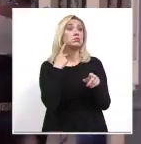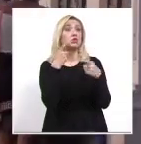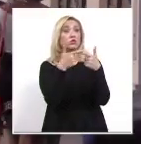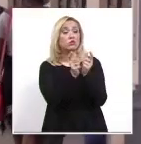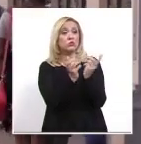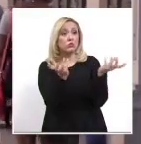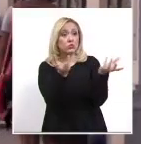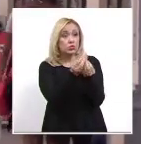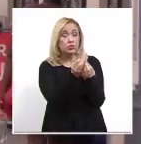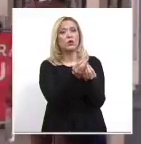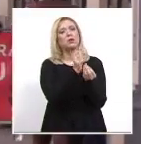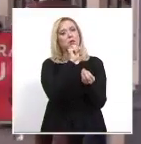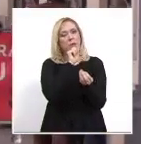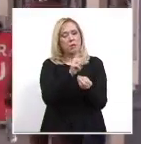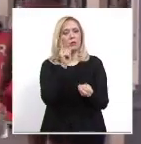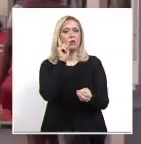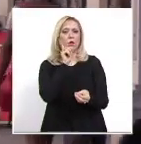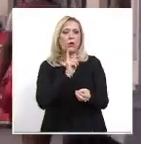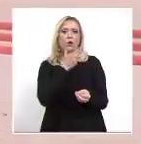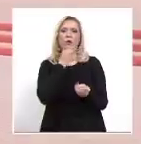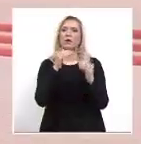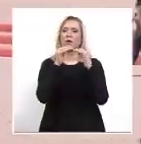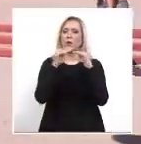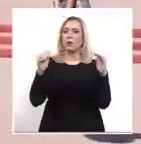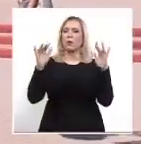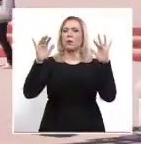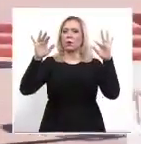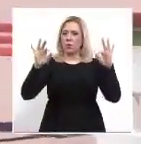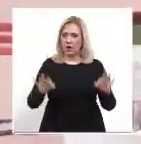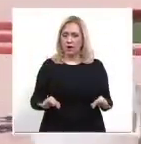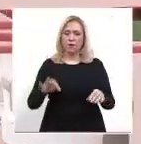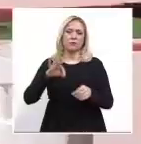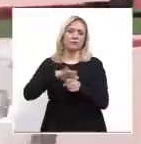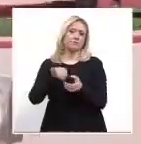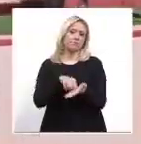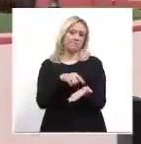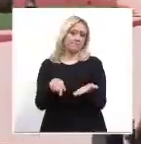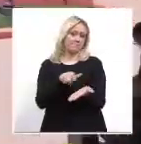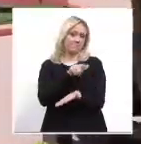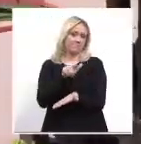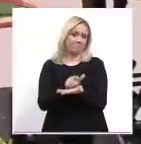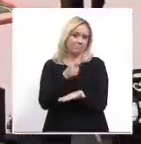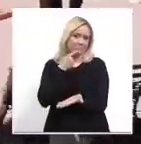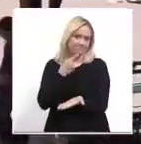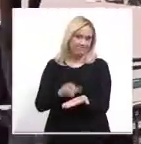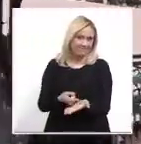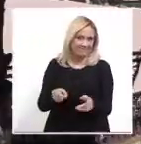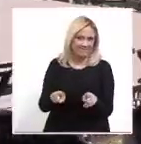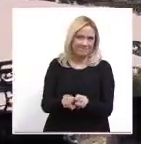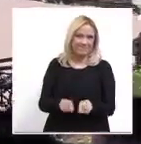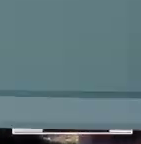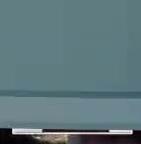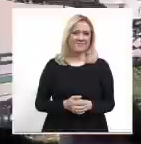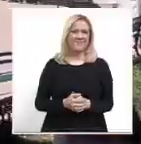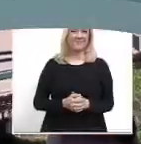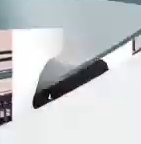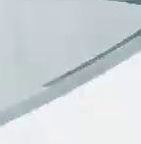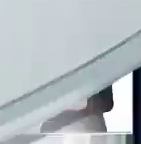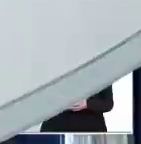Político-Electorales. Para el canal del Poder Judicial de la Federación, José Luis Guerra García.